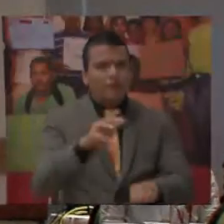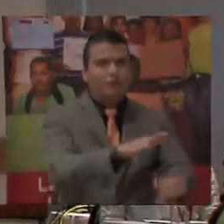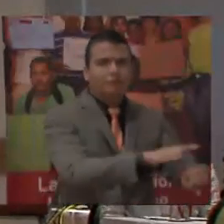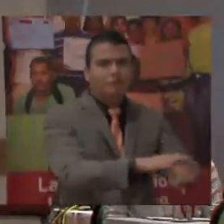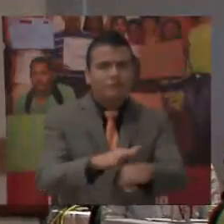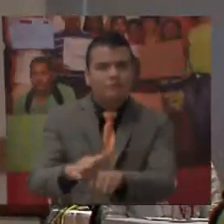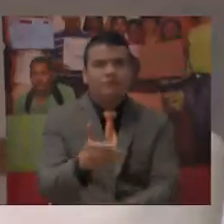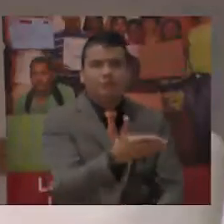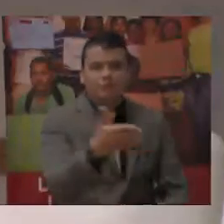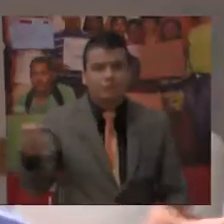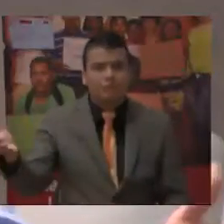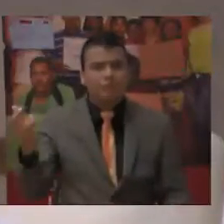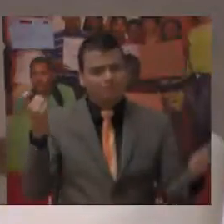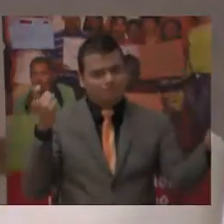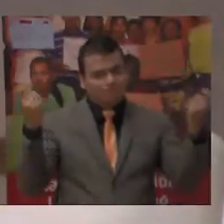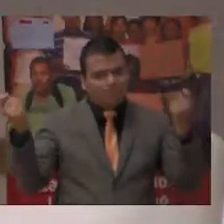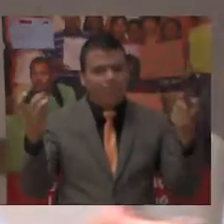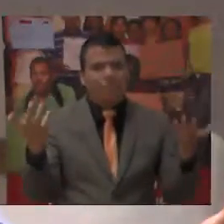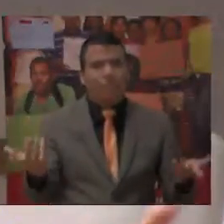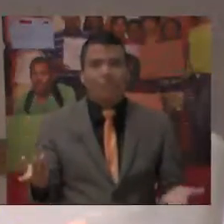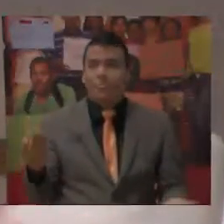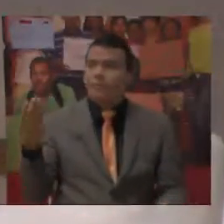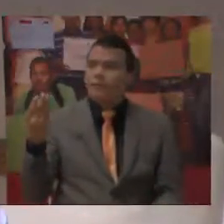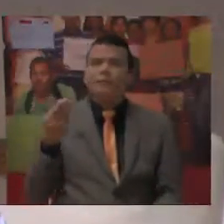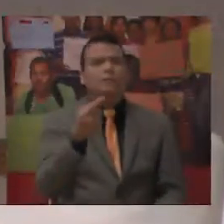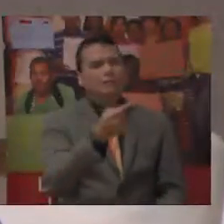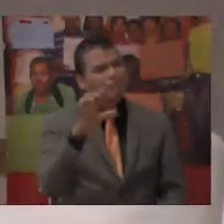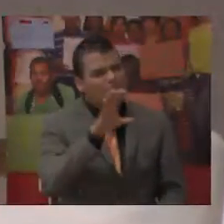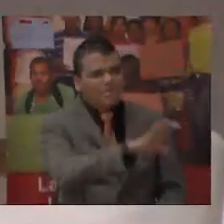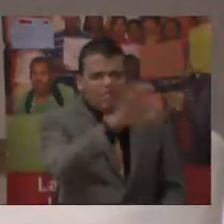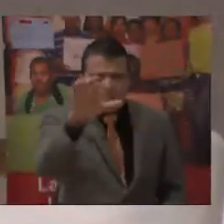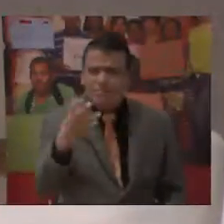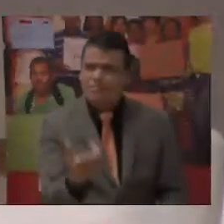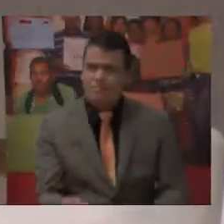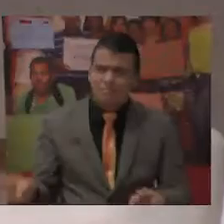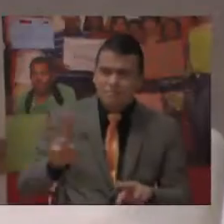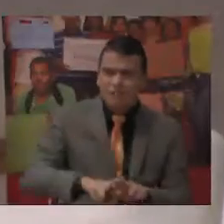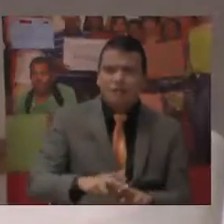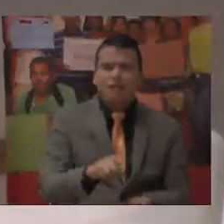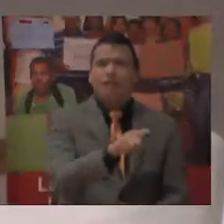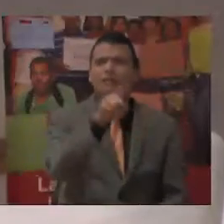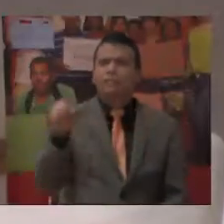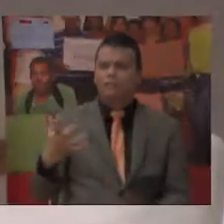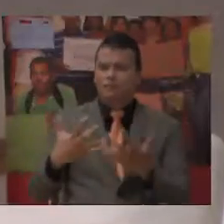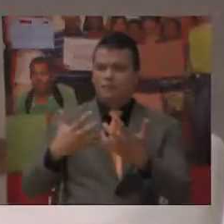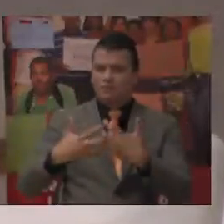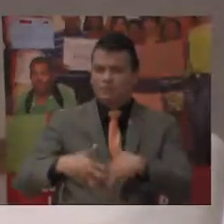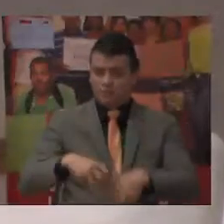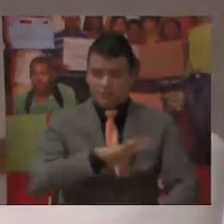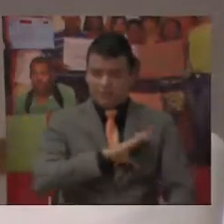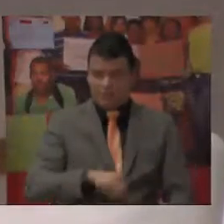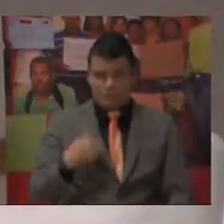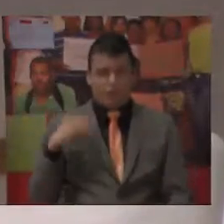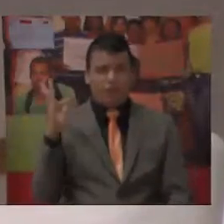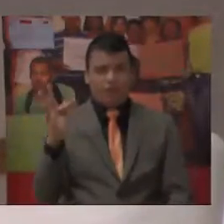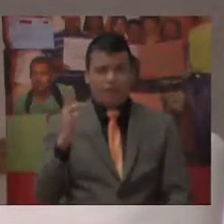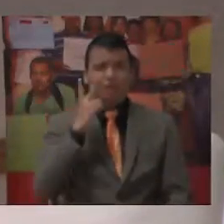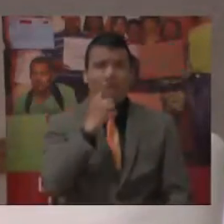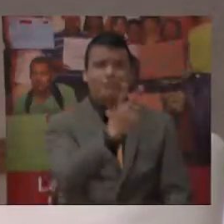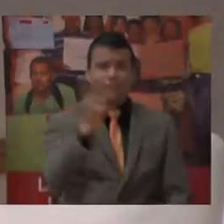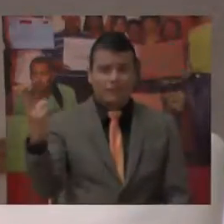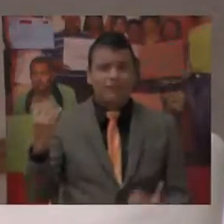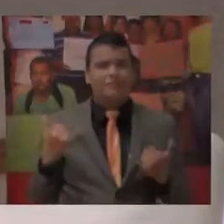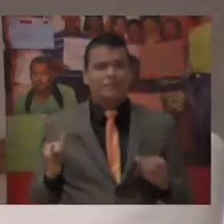mire, distribuya, pague mejor la gente. Yo veía empresas aquí en Cali, lo digo, que iba uno allá y me